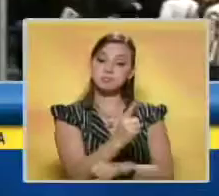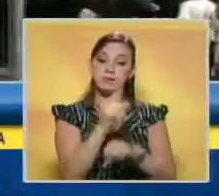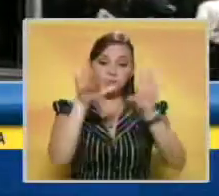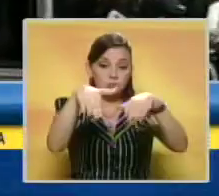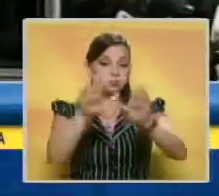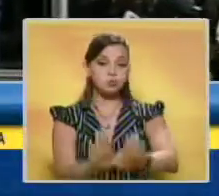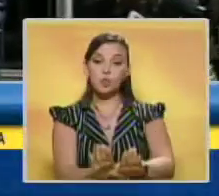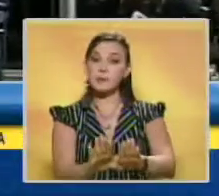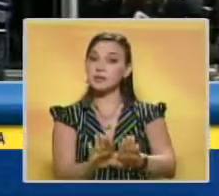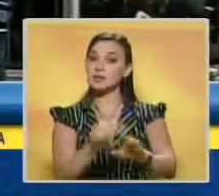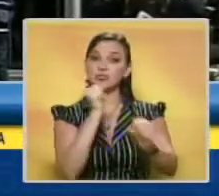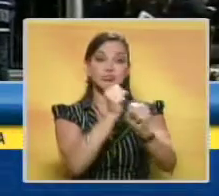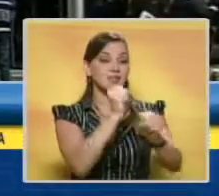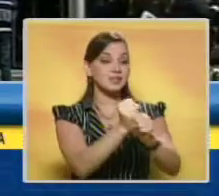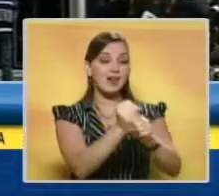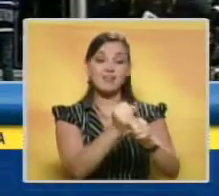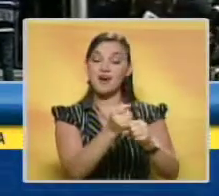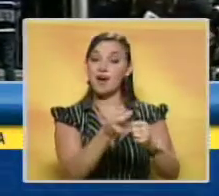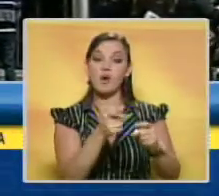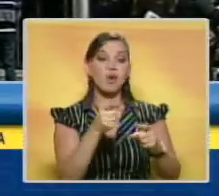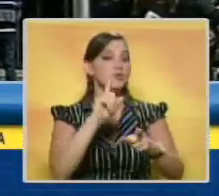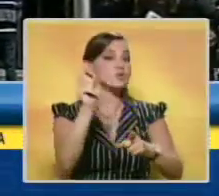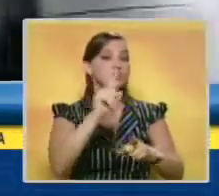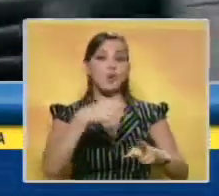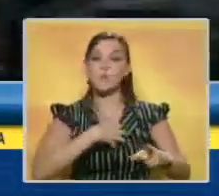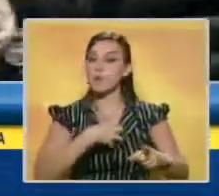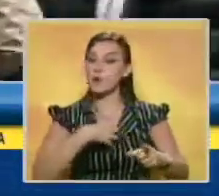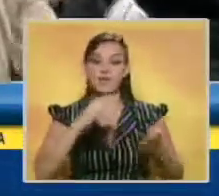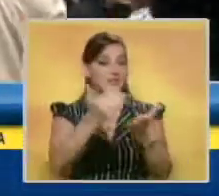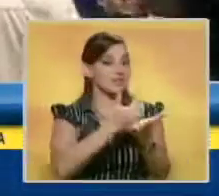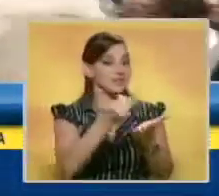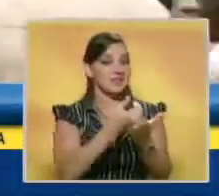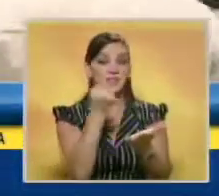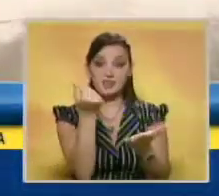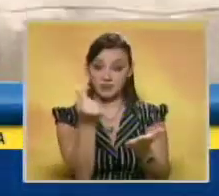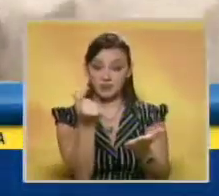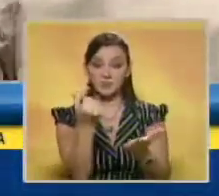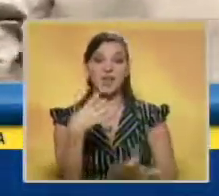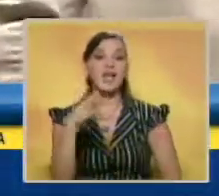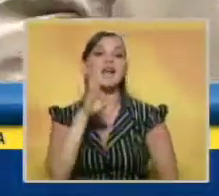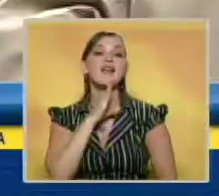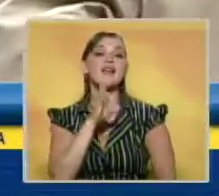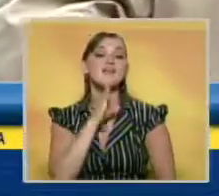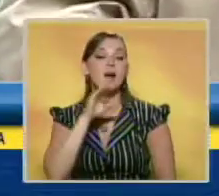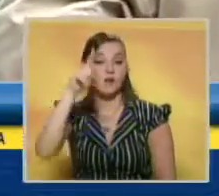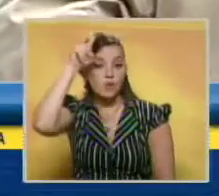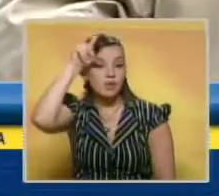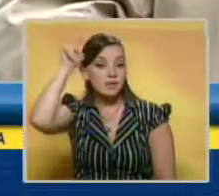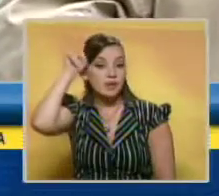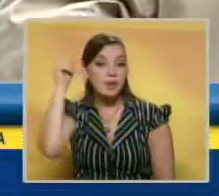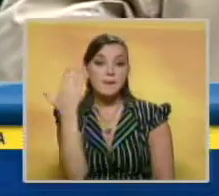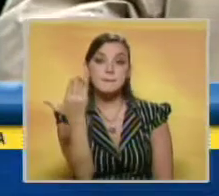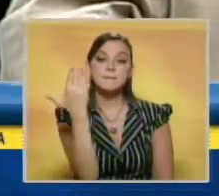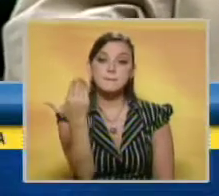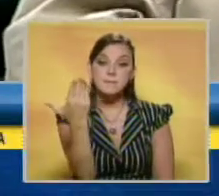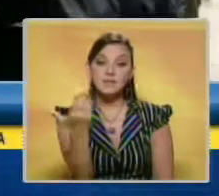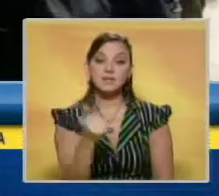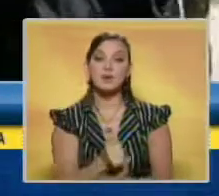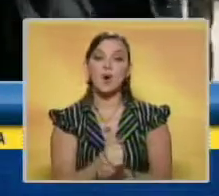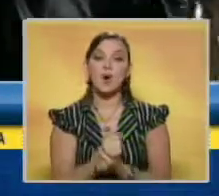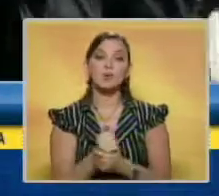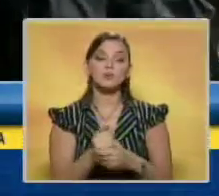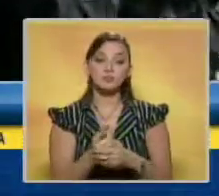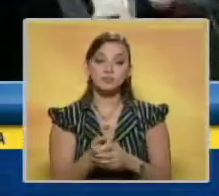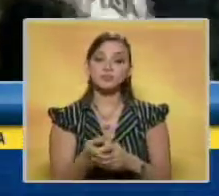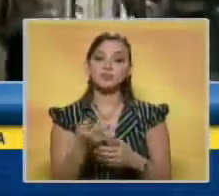bloquear los reembolsos y solicitar concurso de acreedores. El Banco de Madrid solicitó la protección judicial tras un fuerte